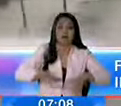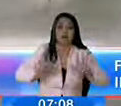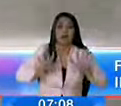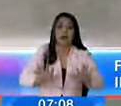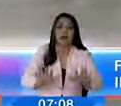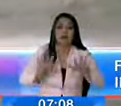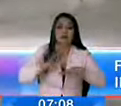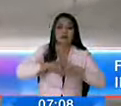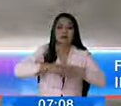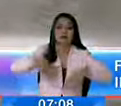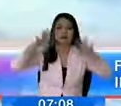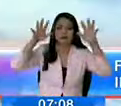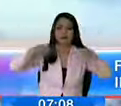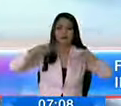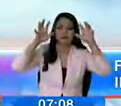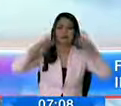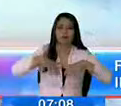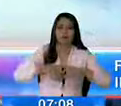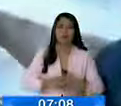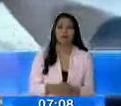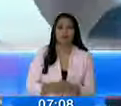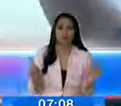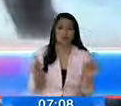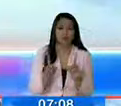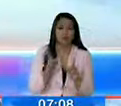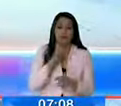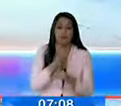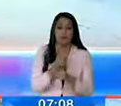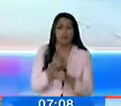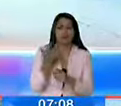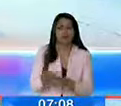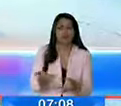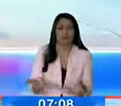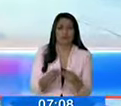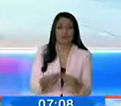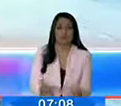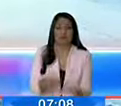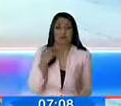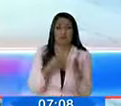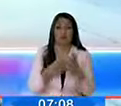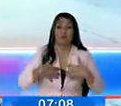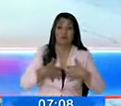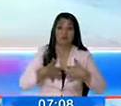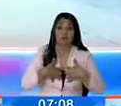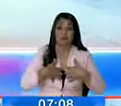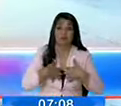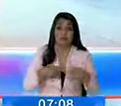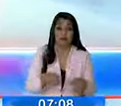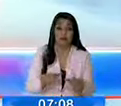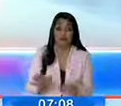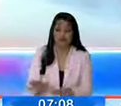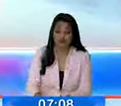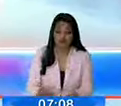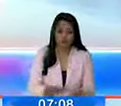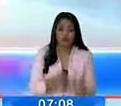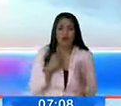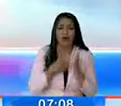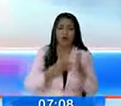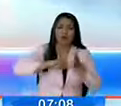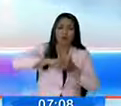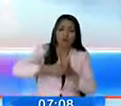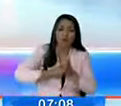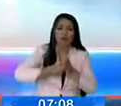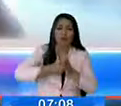mal temporal. Esto no es nada, nosotros hemos perdido cosas aquí. Por ejemplo, en animales que son los animales pequeños, como cuyes,